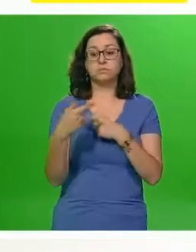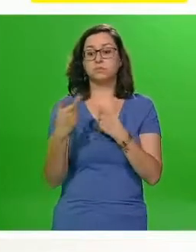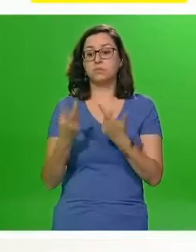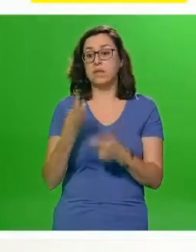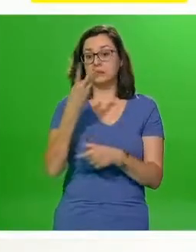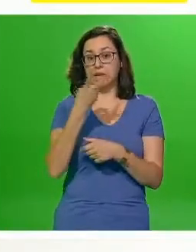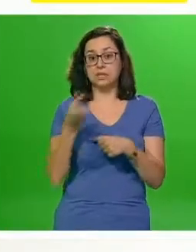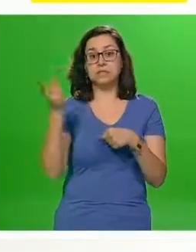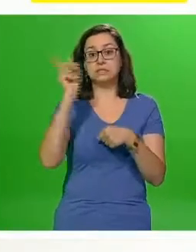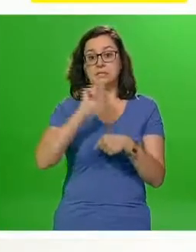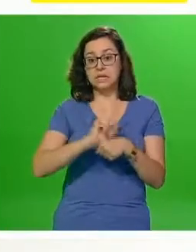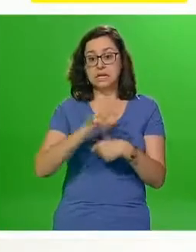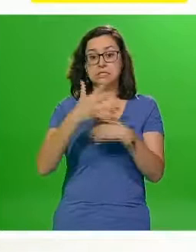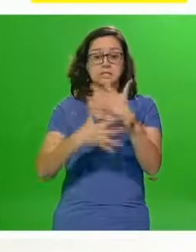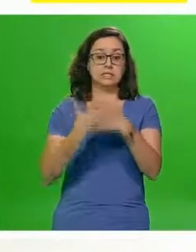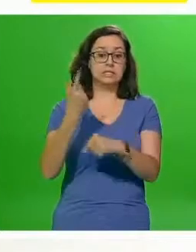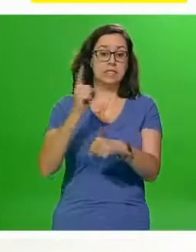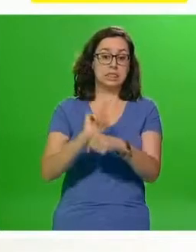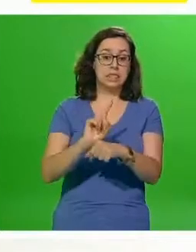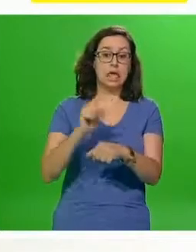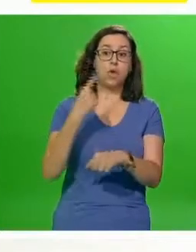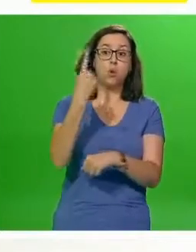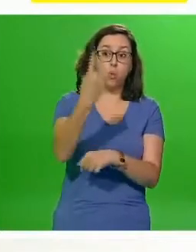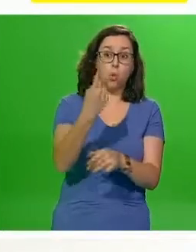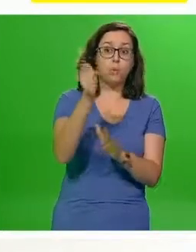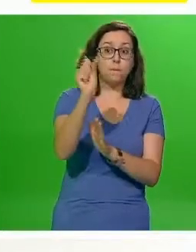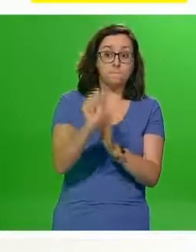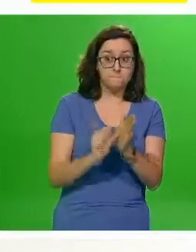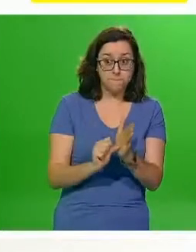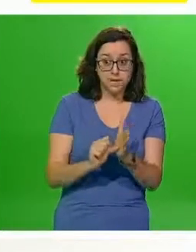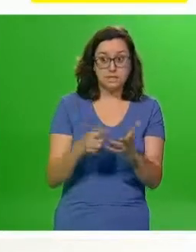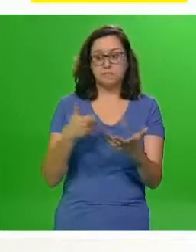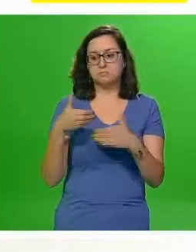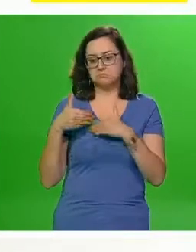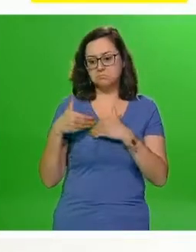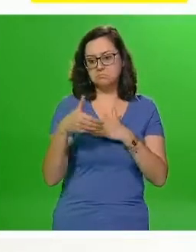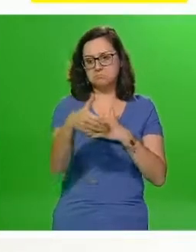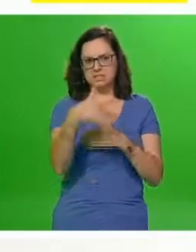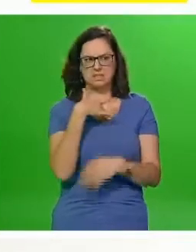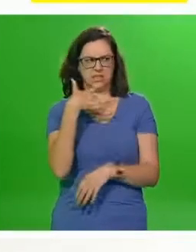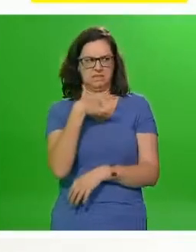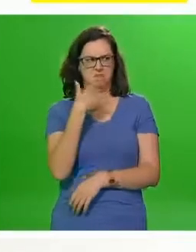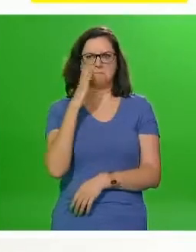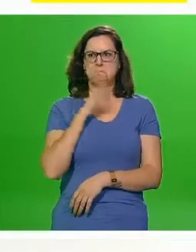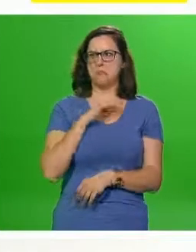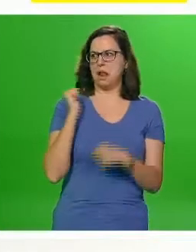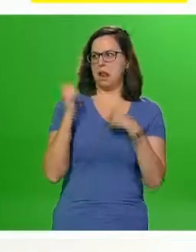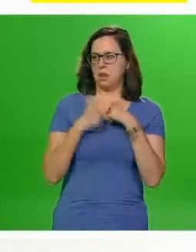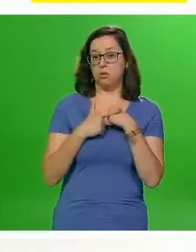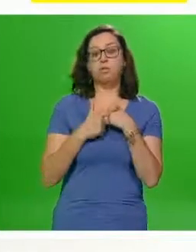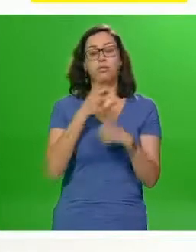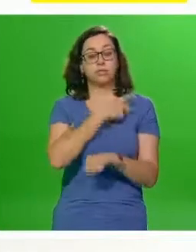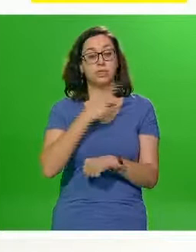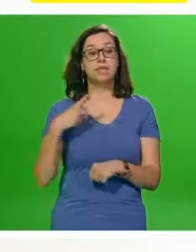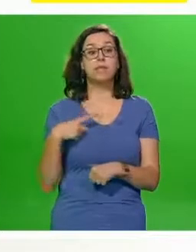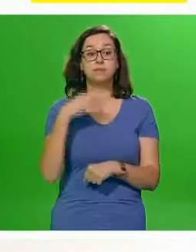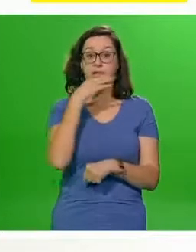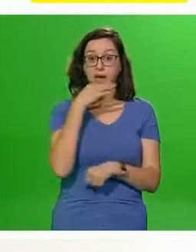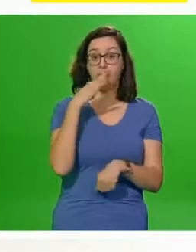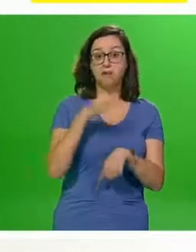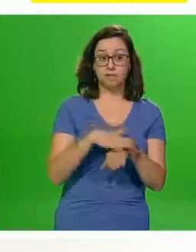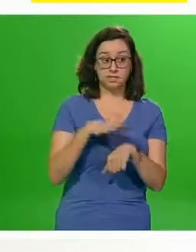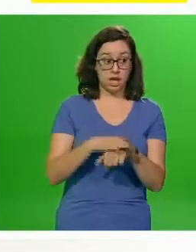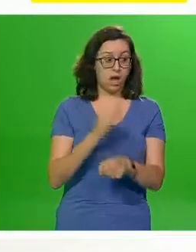posteriormente, pero dando un enfoque principalmente al mes posterior a la aplicación, que se reporte. La gran mayoría de estos